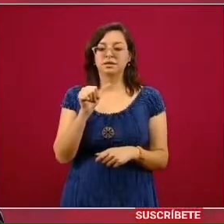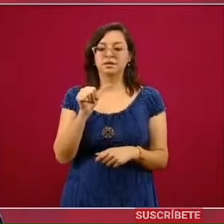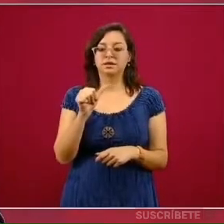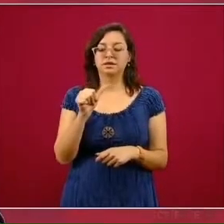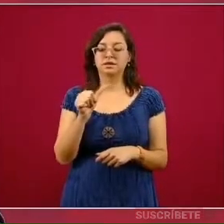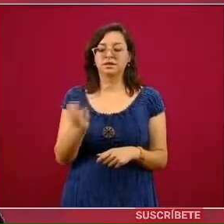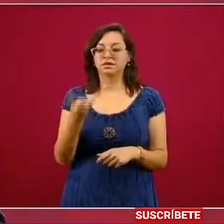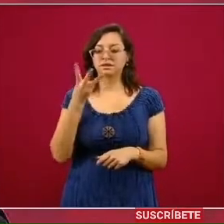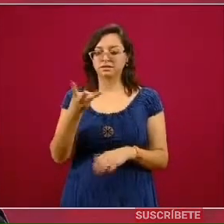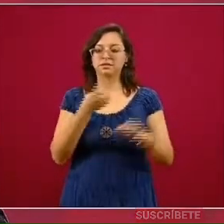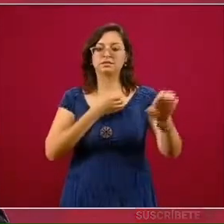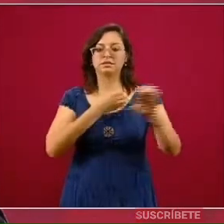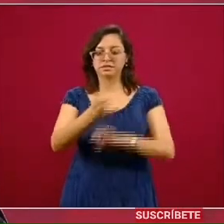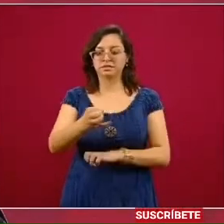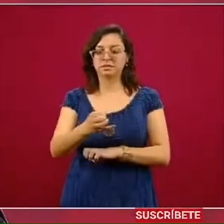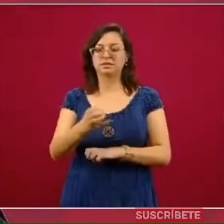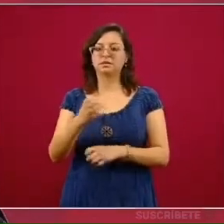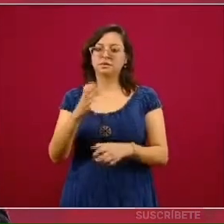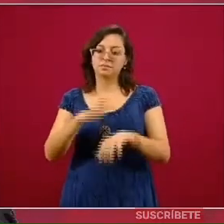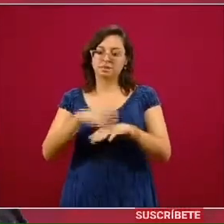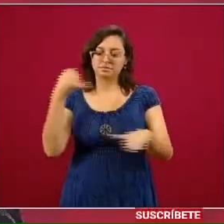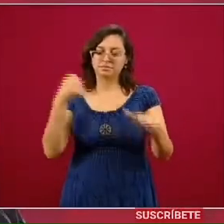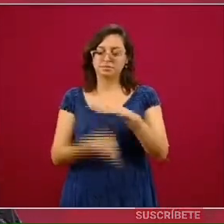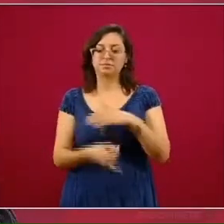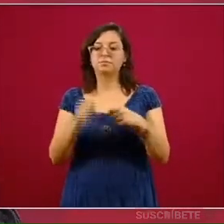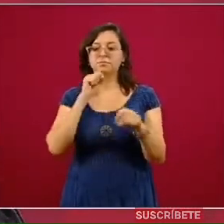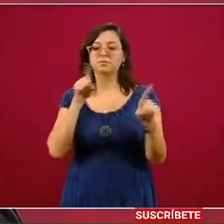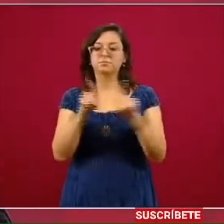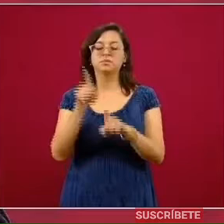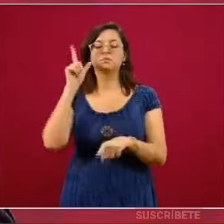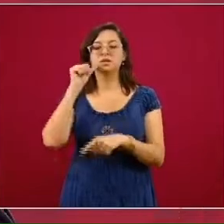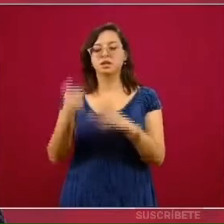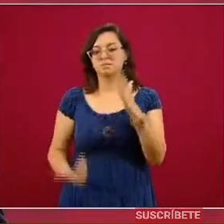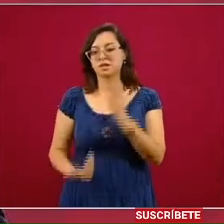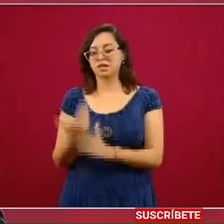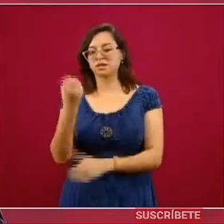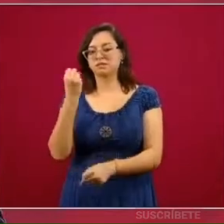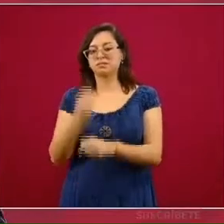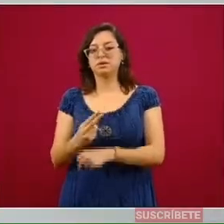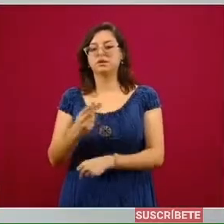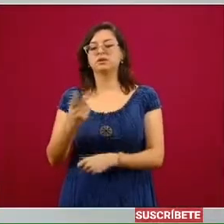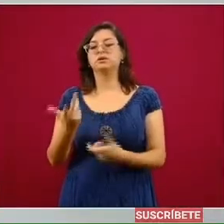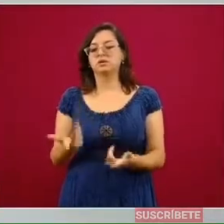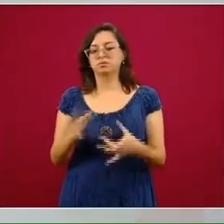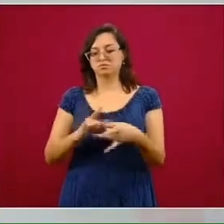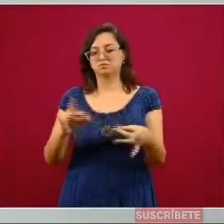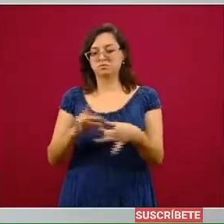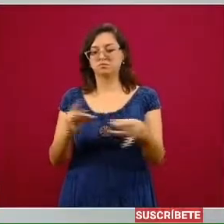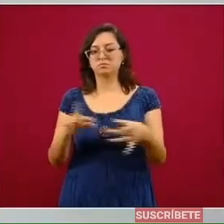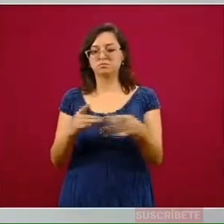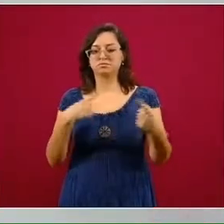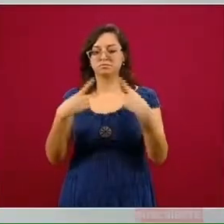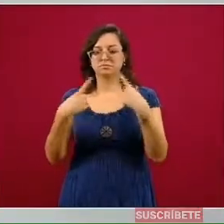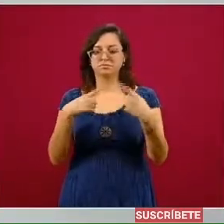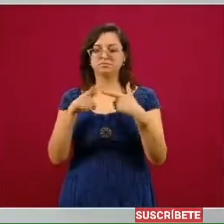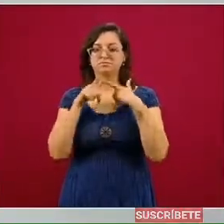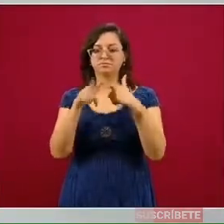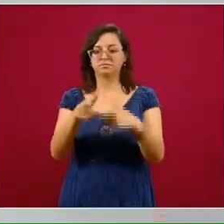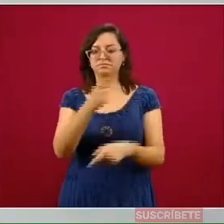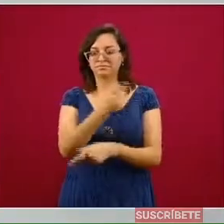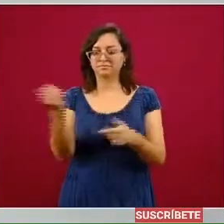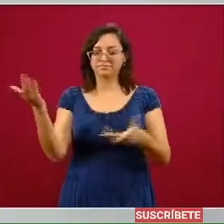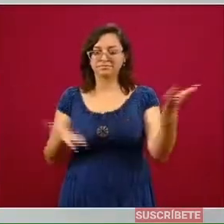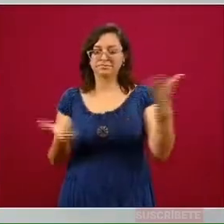vemos 3 estados y le entramos a detalle. También mañana es el pulso de la salud en la mañana y podemos continuar este diálogo, quienes estén